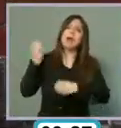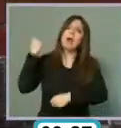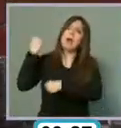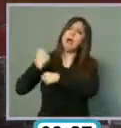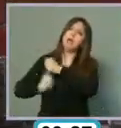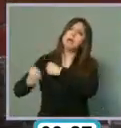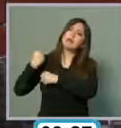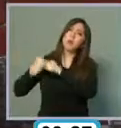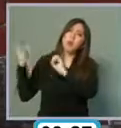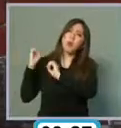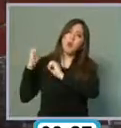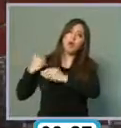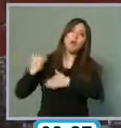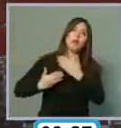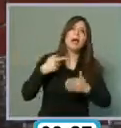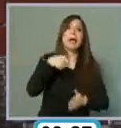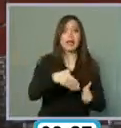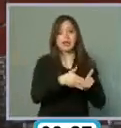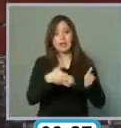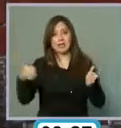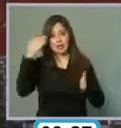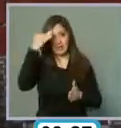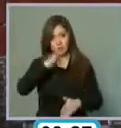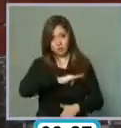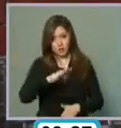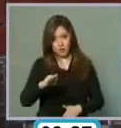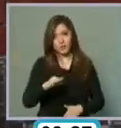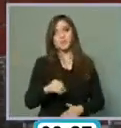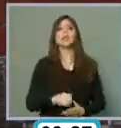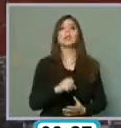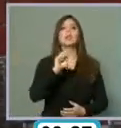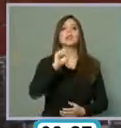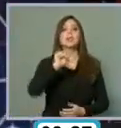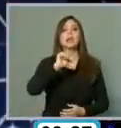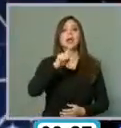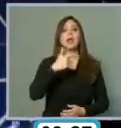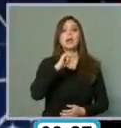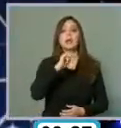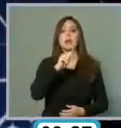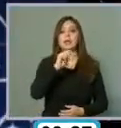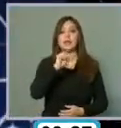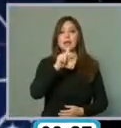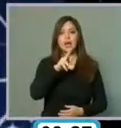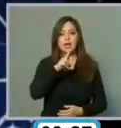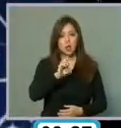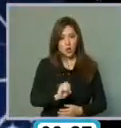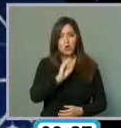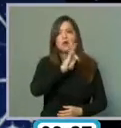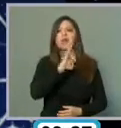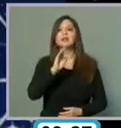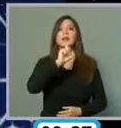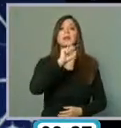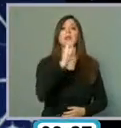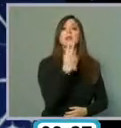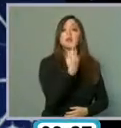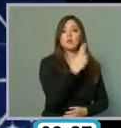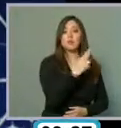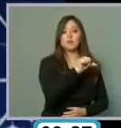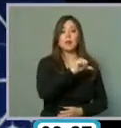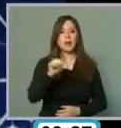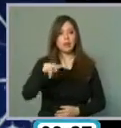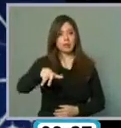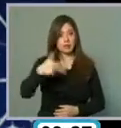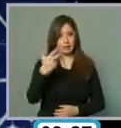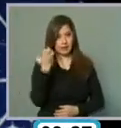bien. Sagitario, del 22 de noviembre al 13 de enero, siembra, construye, mereces tener frutos en la